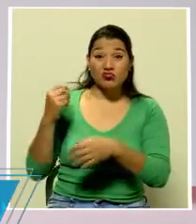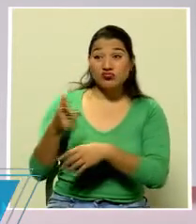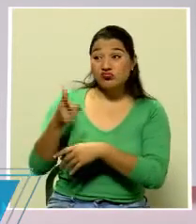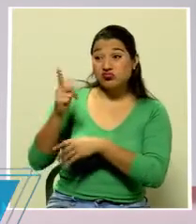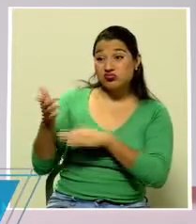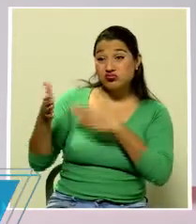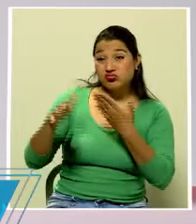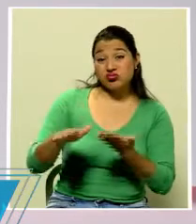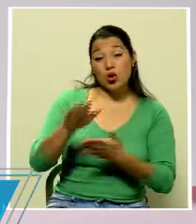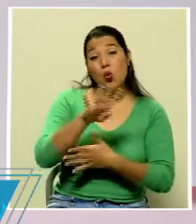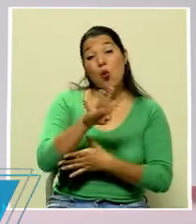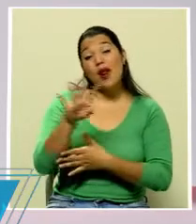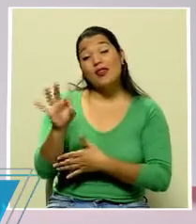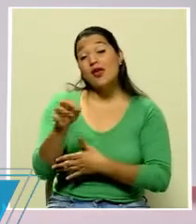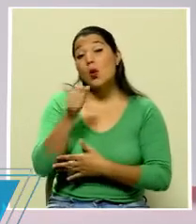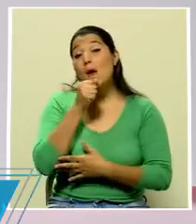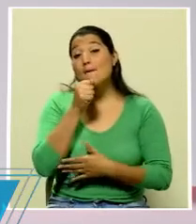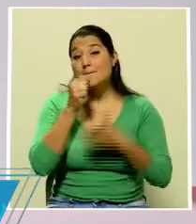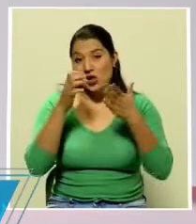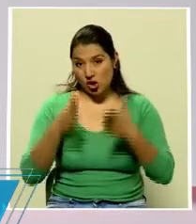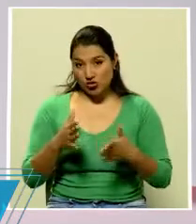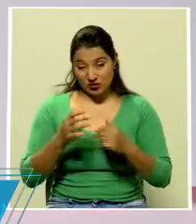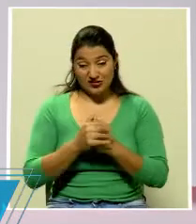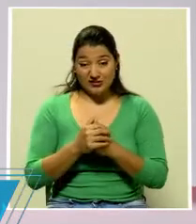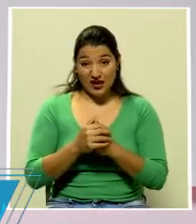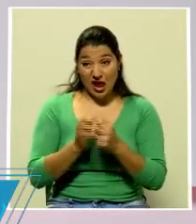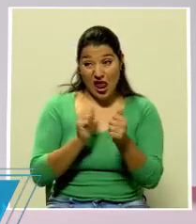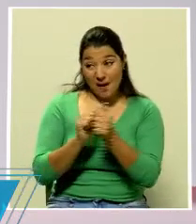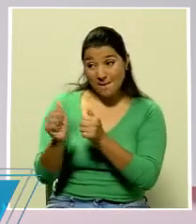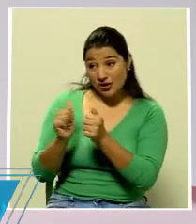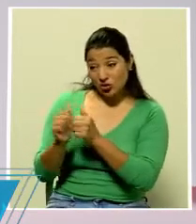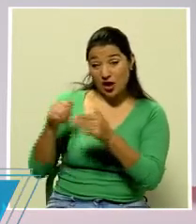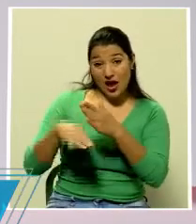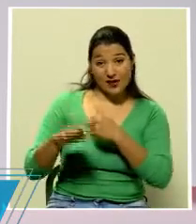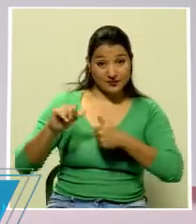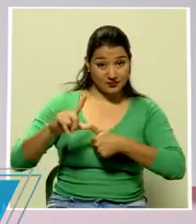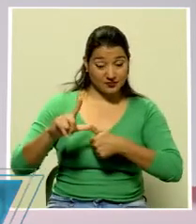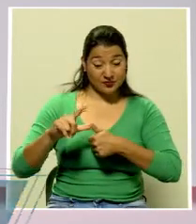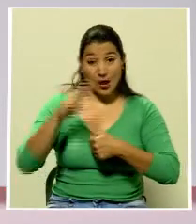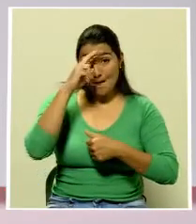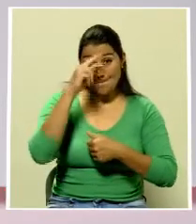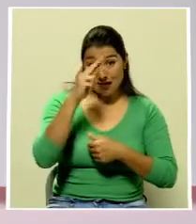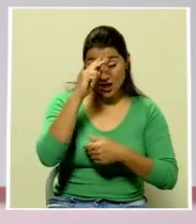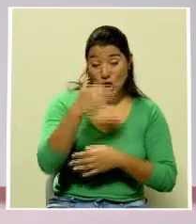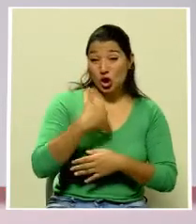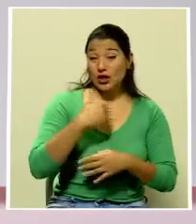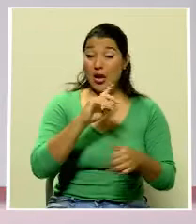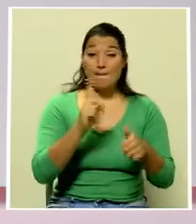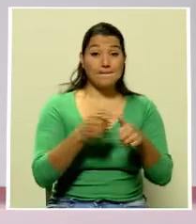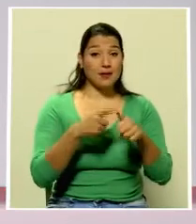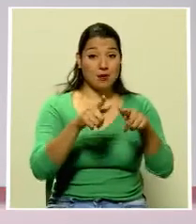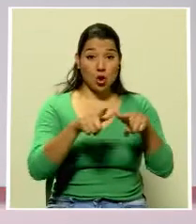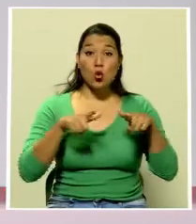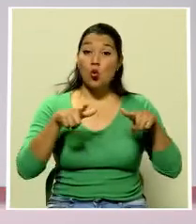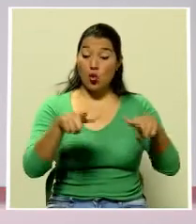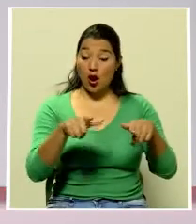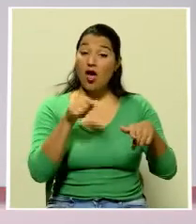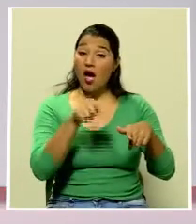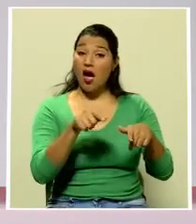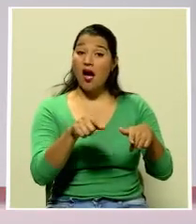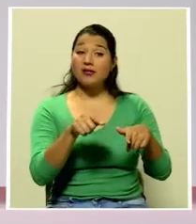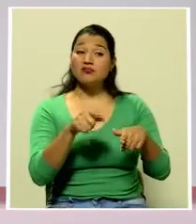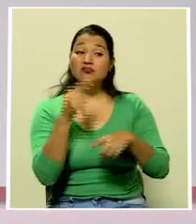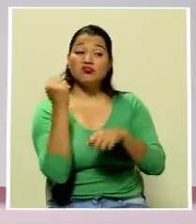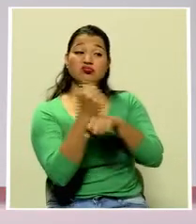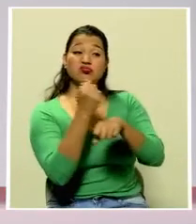de 49 periodistas, la mayor parte de ellos en Latinoamérica. México ocupa el primer lugar donde se han presentado